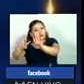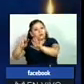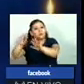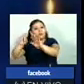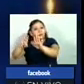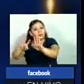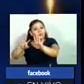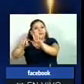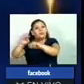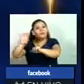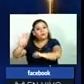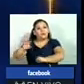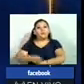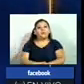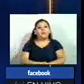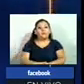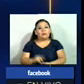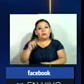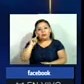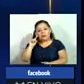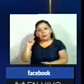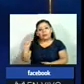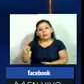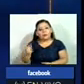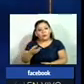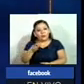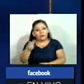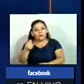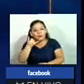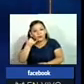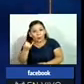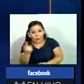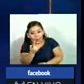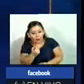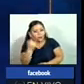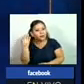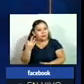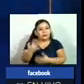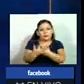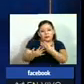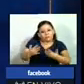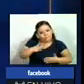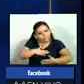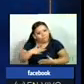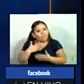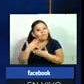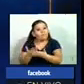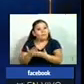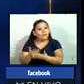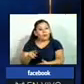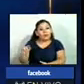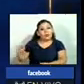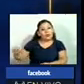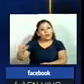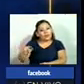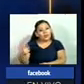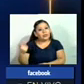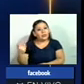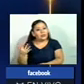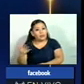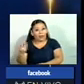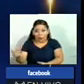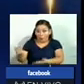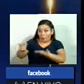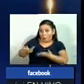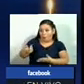7089-5764. Esos son parte de los pacientes que necesitan donación, pacientes que se nos ha llegado la información